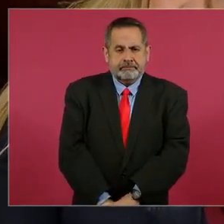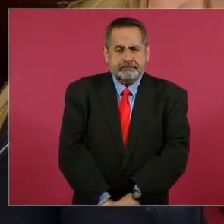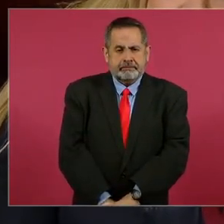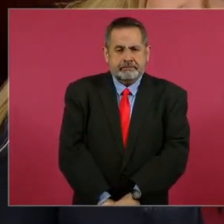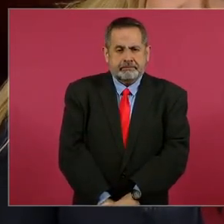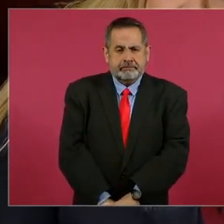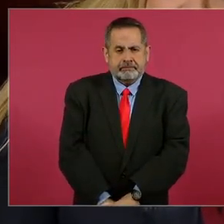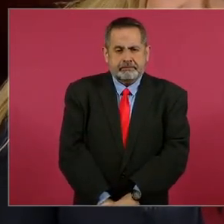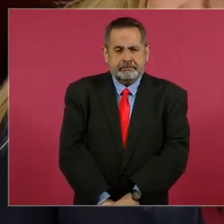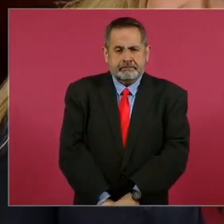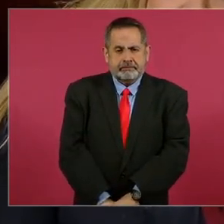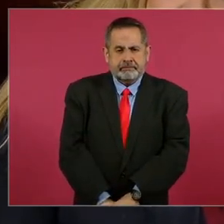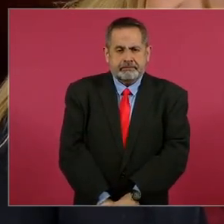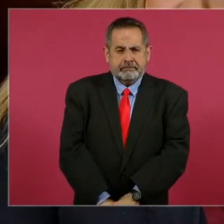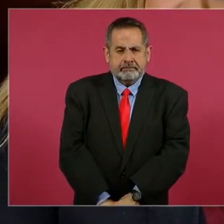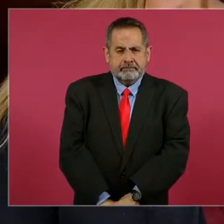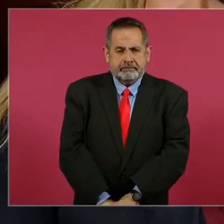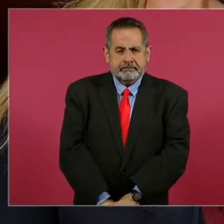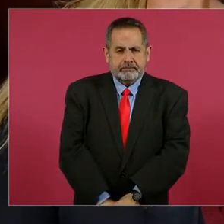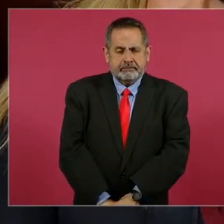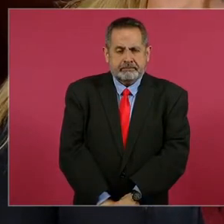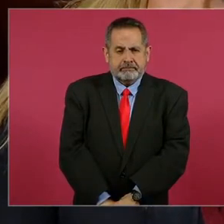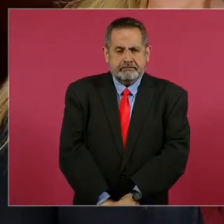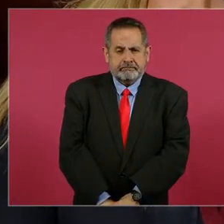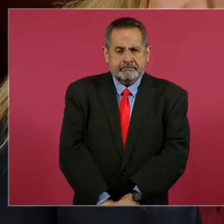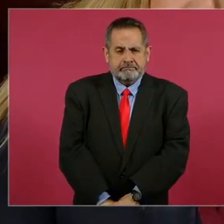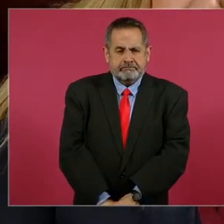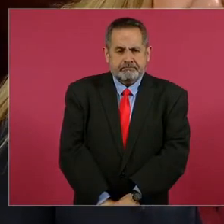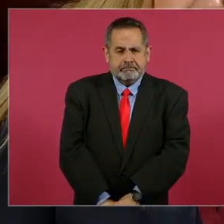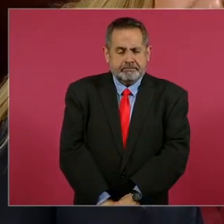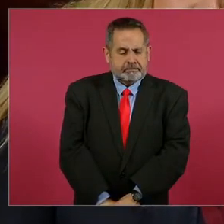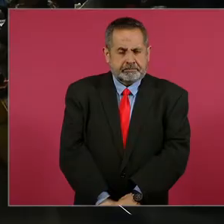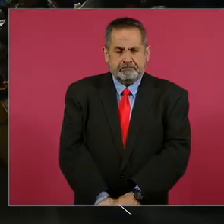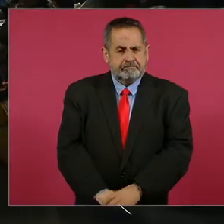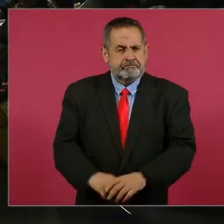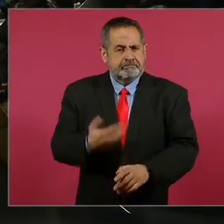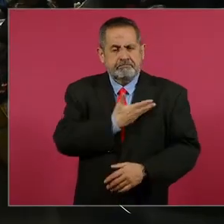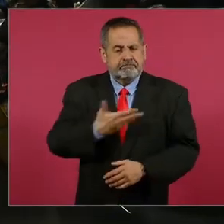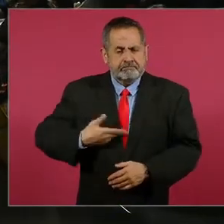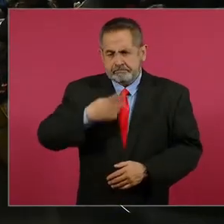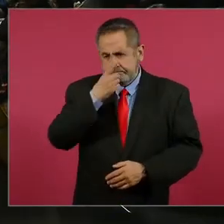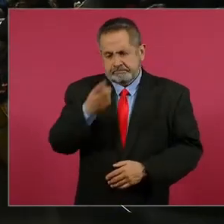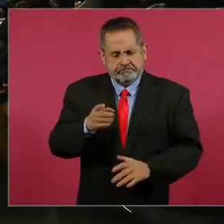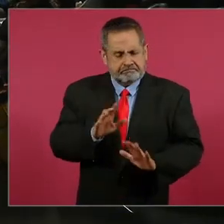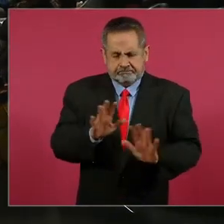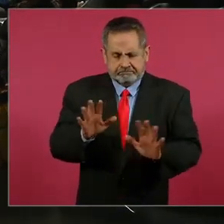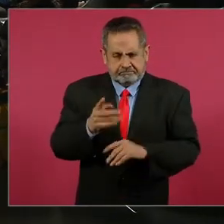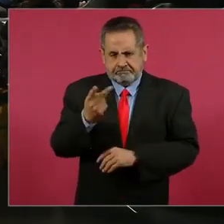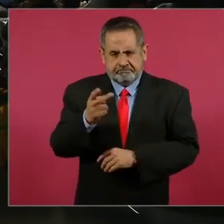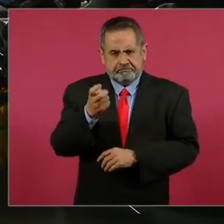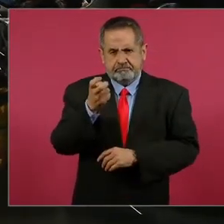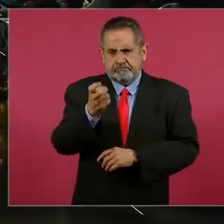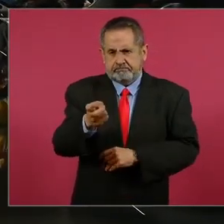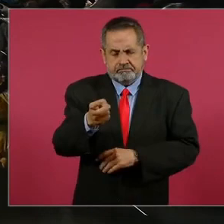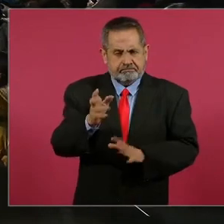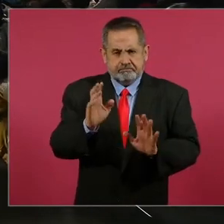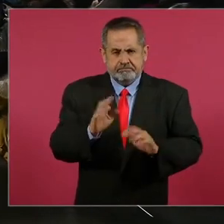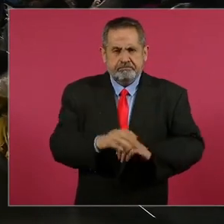ataque justamente esa prensa y esos políticos de los que hablamos. Si me atreví a levantar estás, la voz,